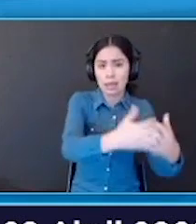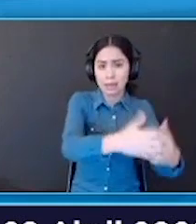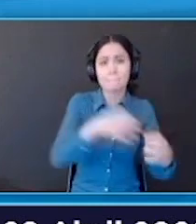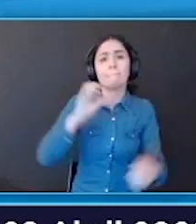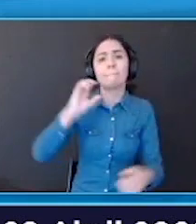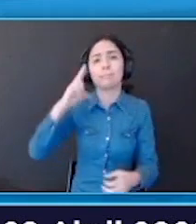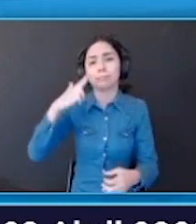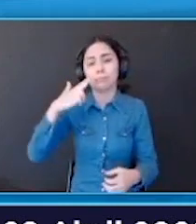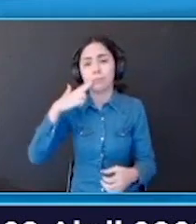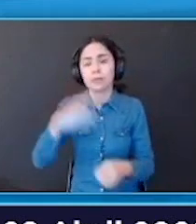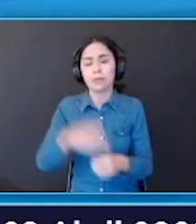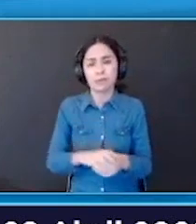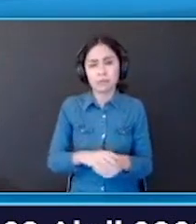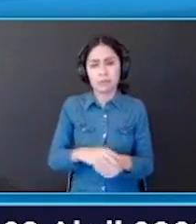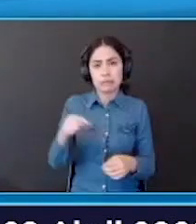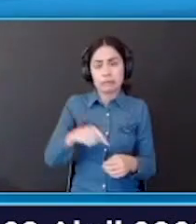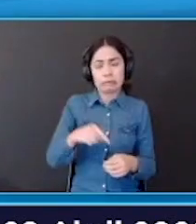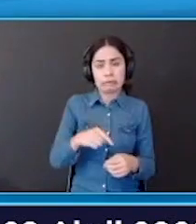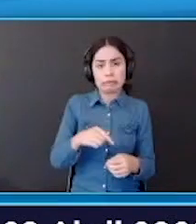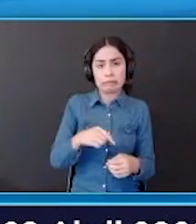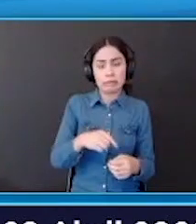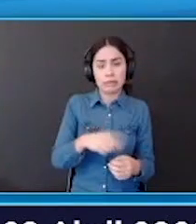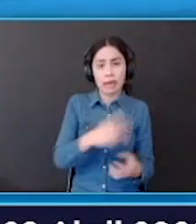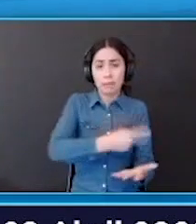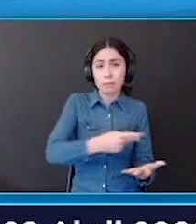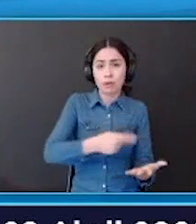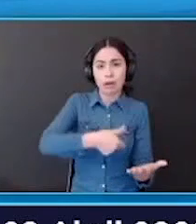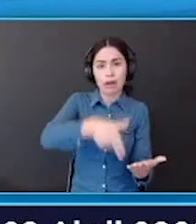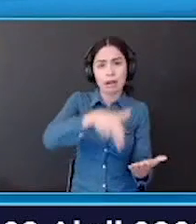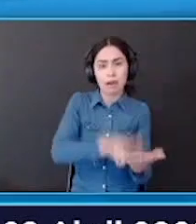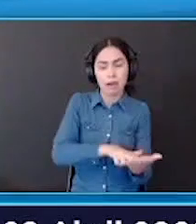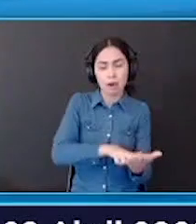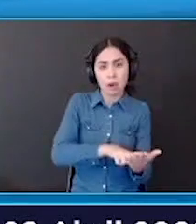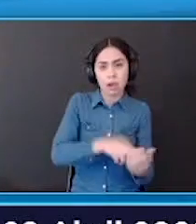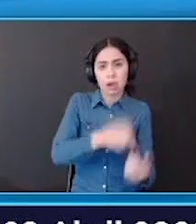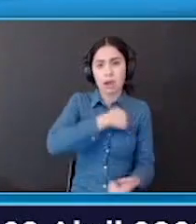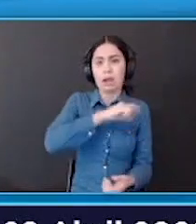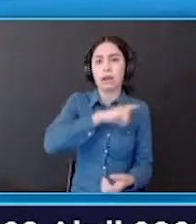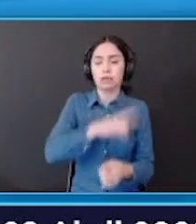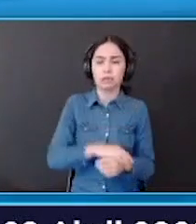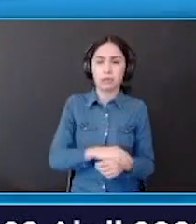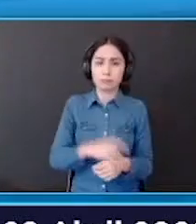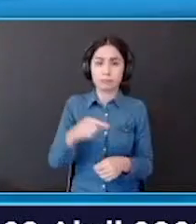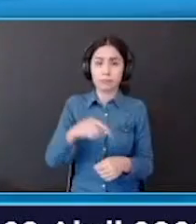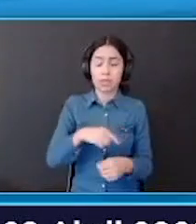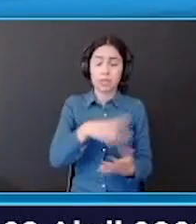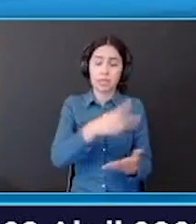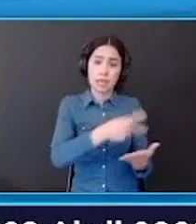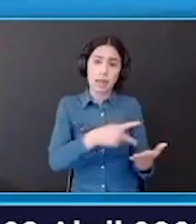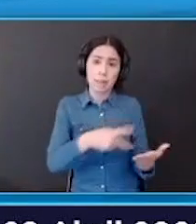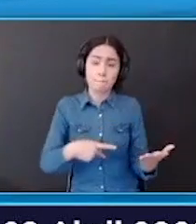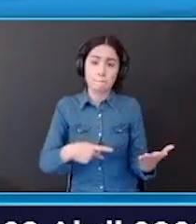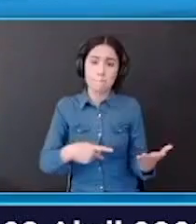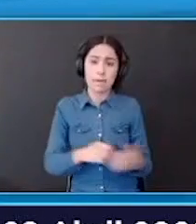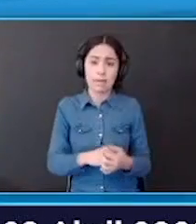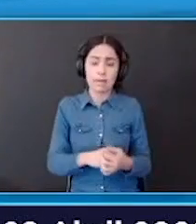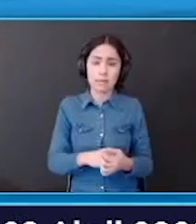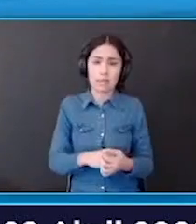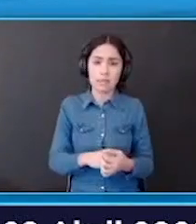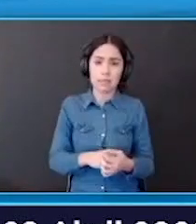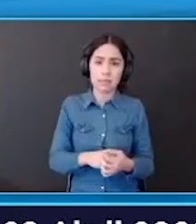han hecho al Fondo Héroes de la Salud. De esta manera, el plan que se